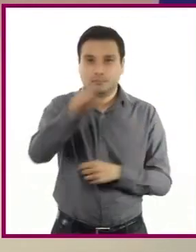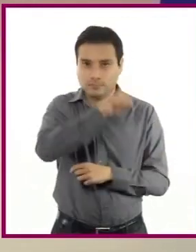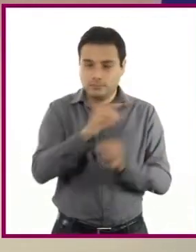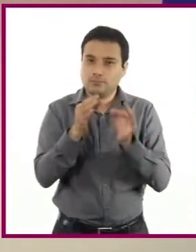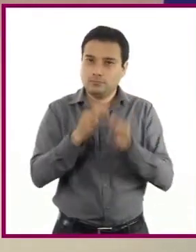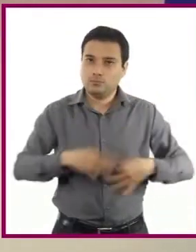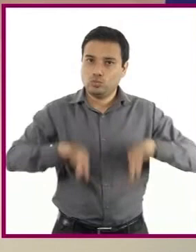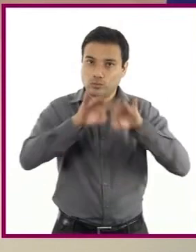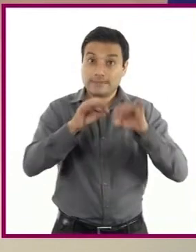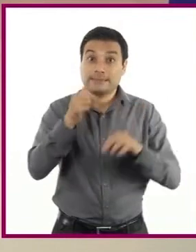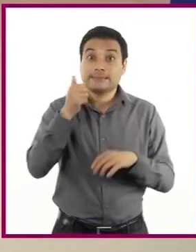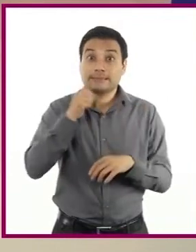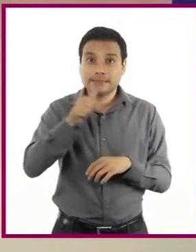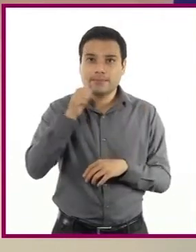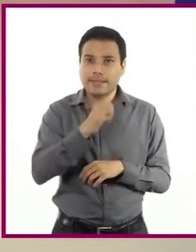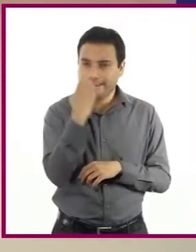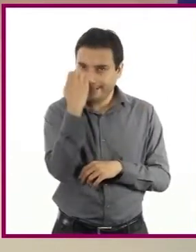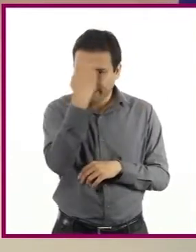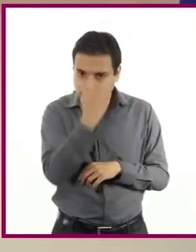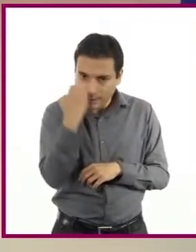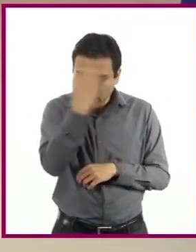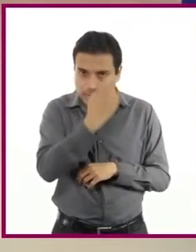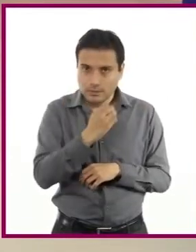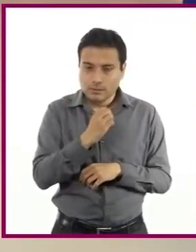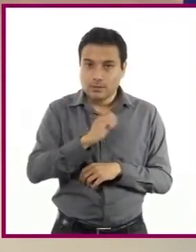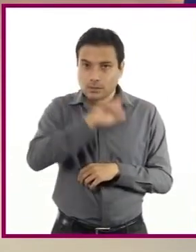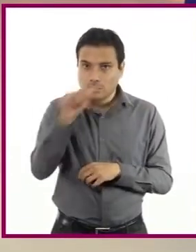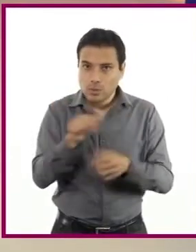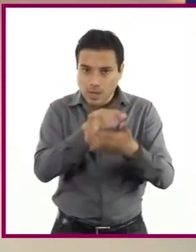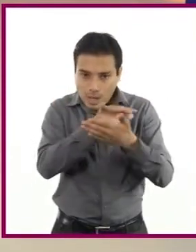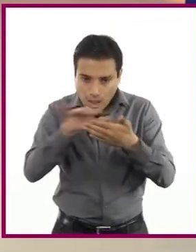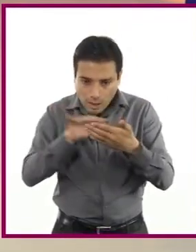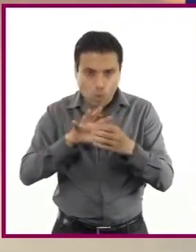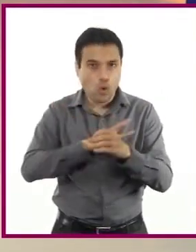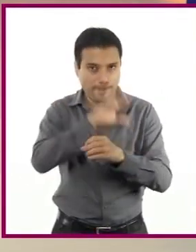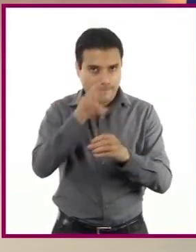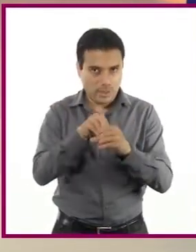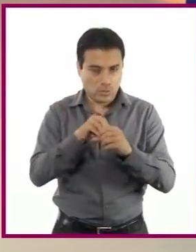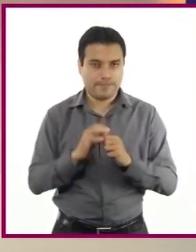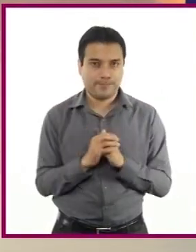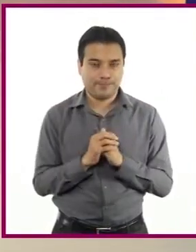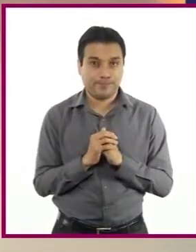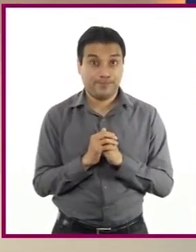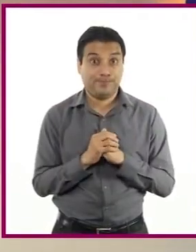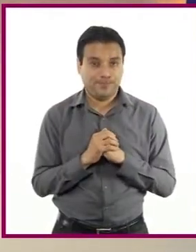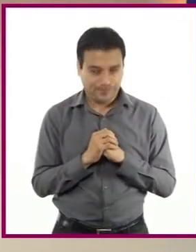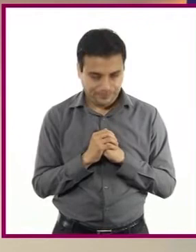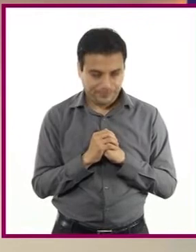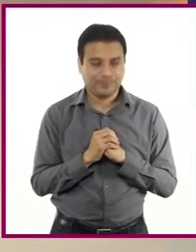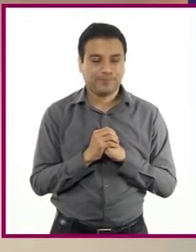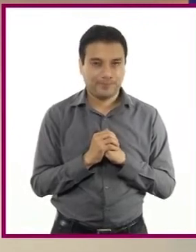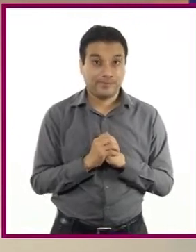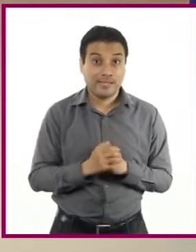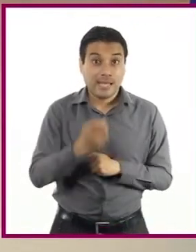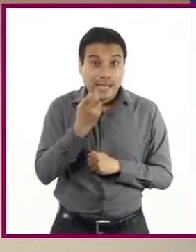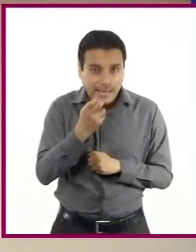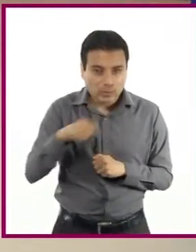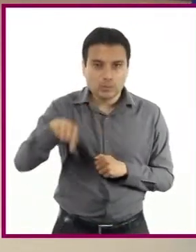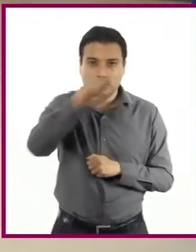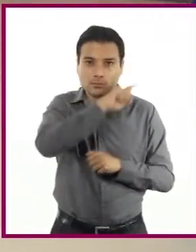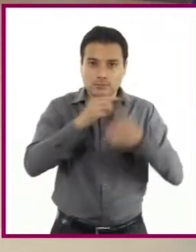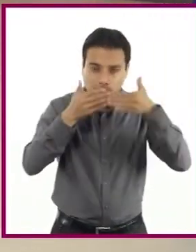queden con la lectura de la primera definición, sino que lean el resto. Esto abre un panorama amplio